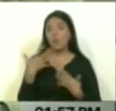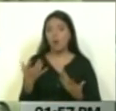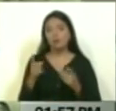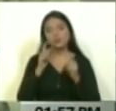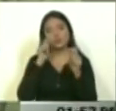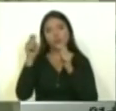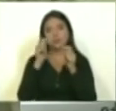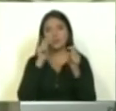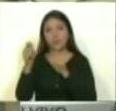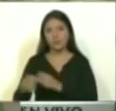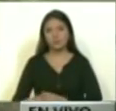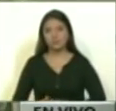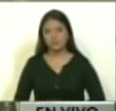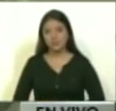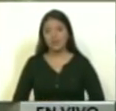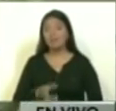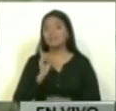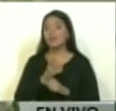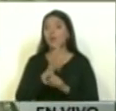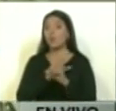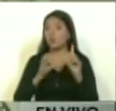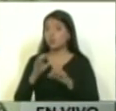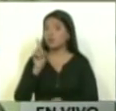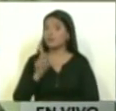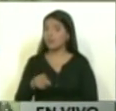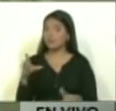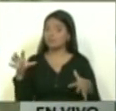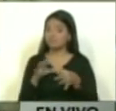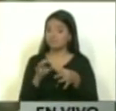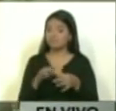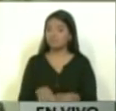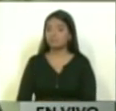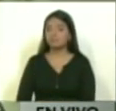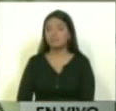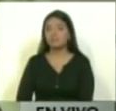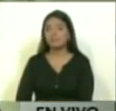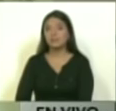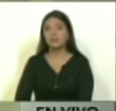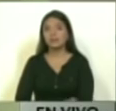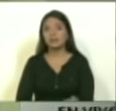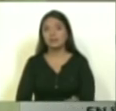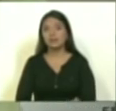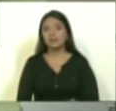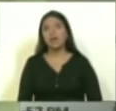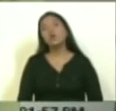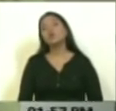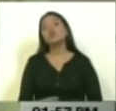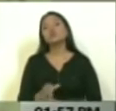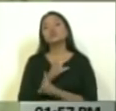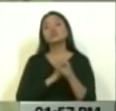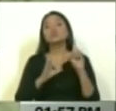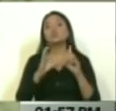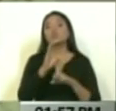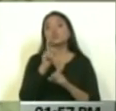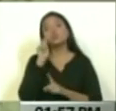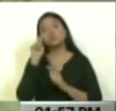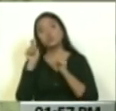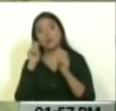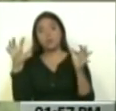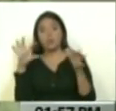turismo. Y tiene que ver con la cultura también. Tiene que ver con la cultura. Turismo y cultura van juntos